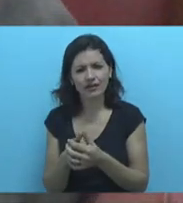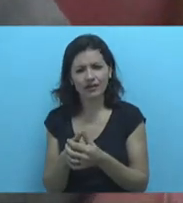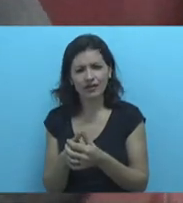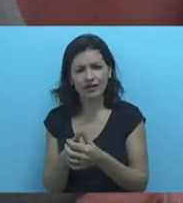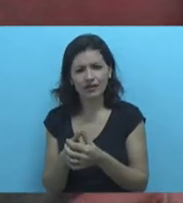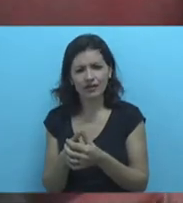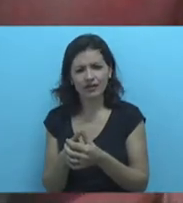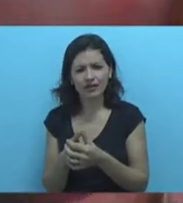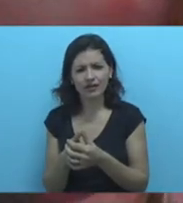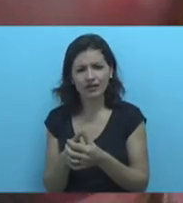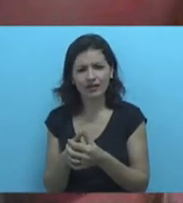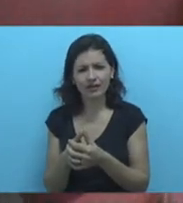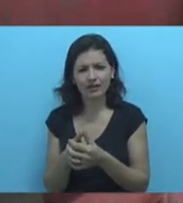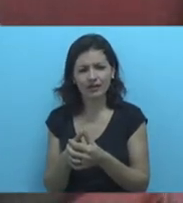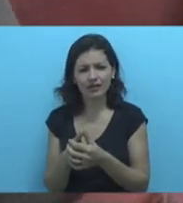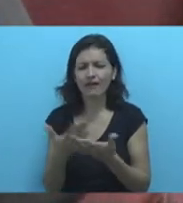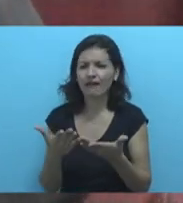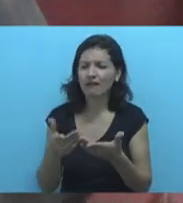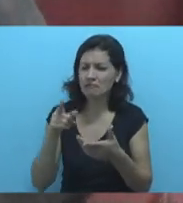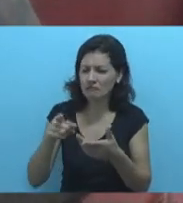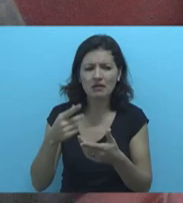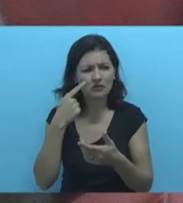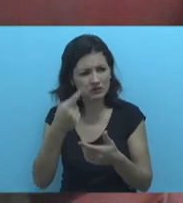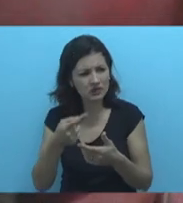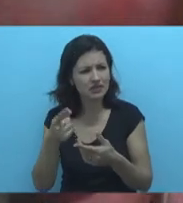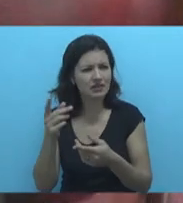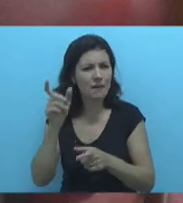sorprendía haciéndose amigo de muchos cantantes